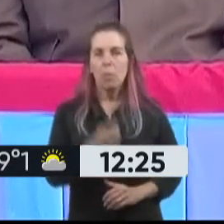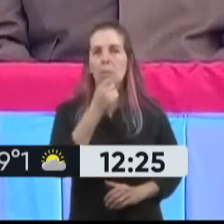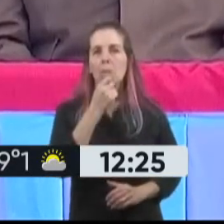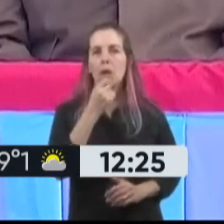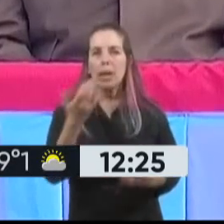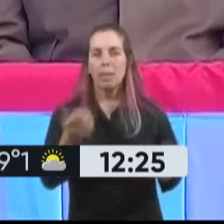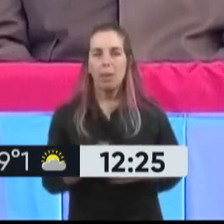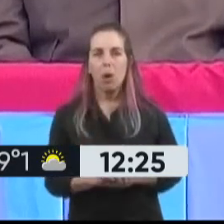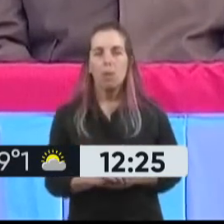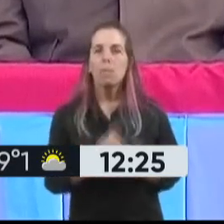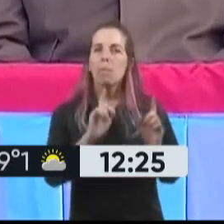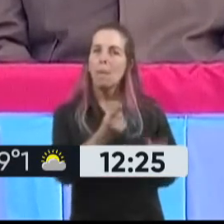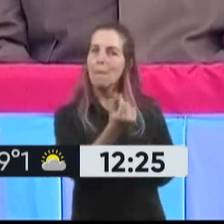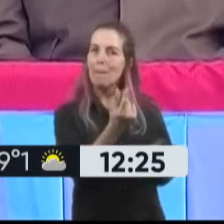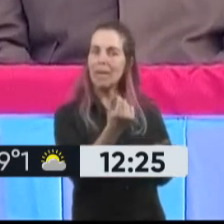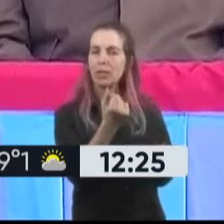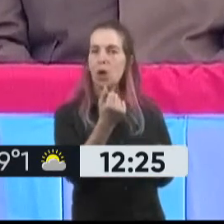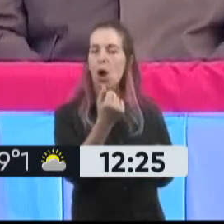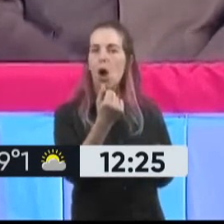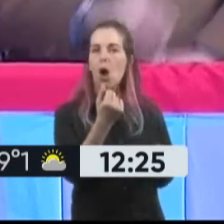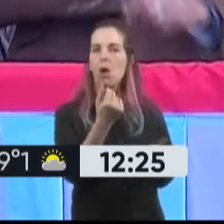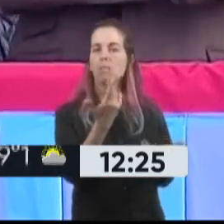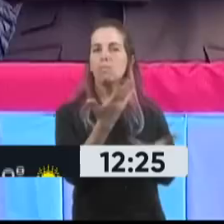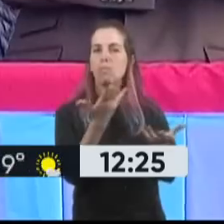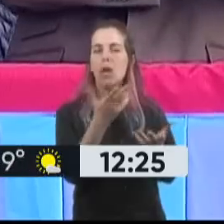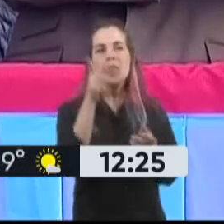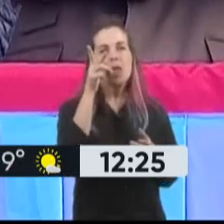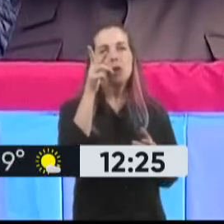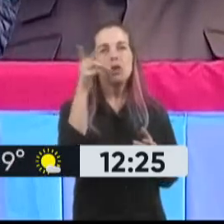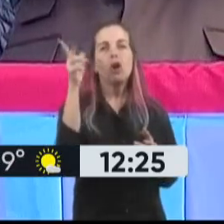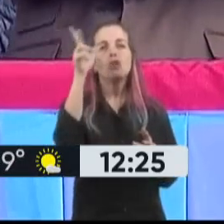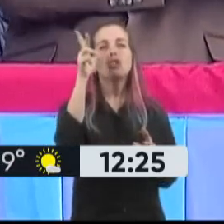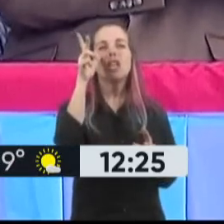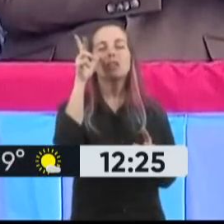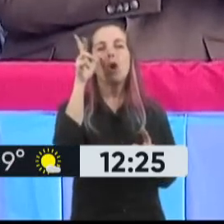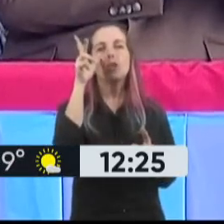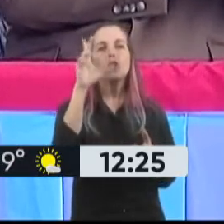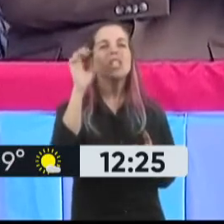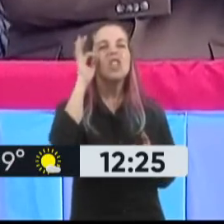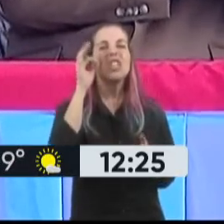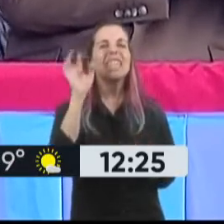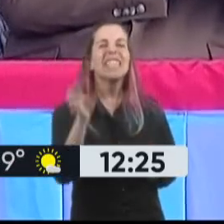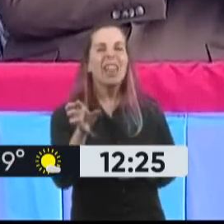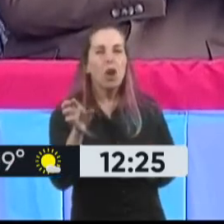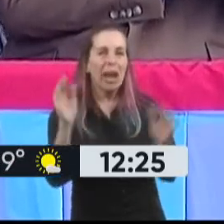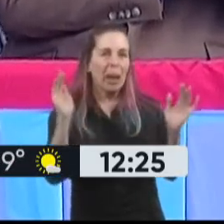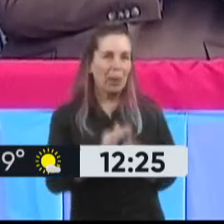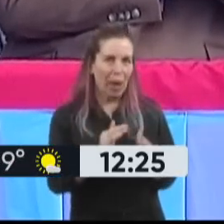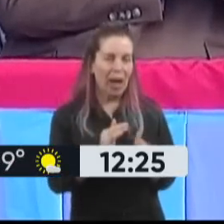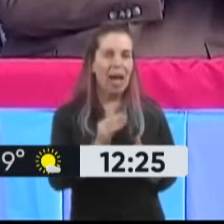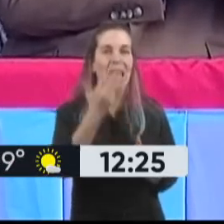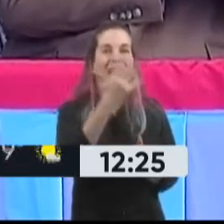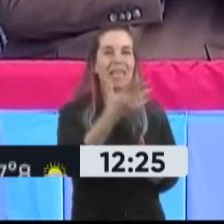ejemplo, se redujo el precio de la urea de $830 el 15 de febrero a 588